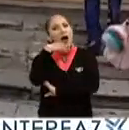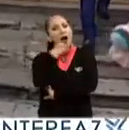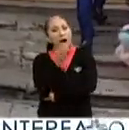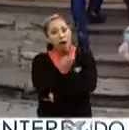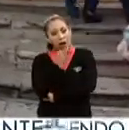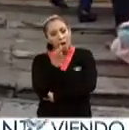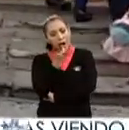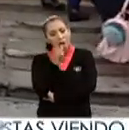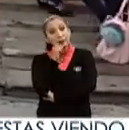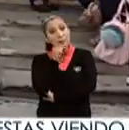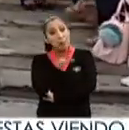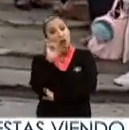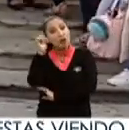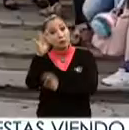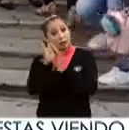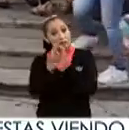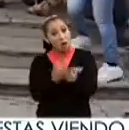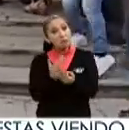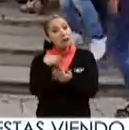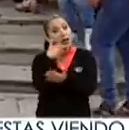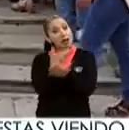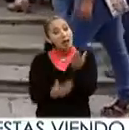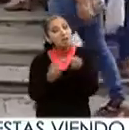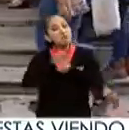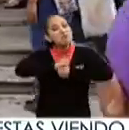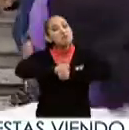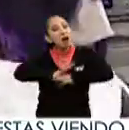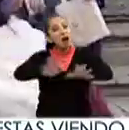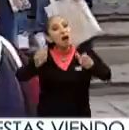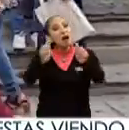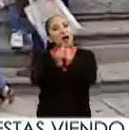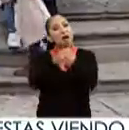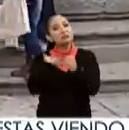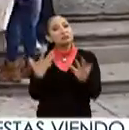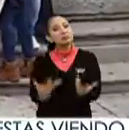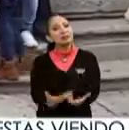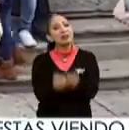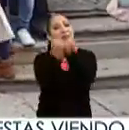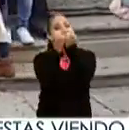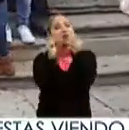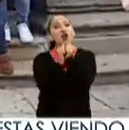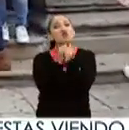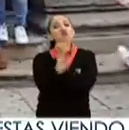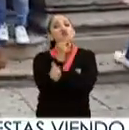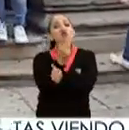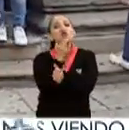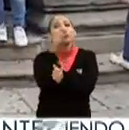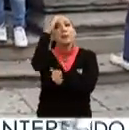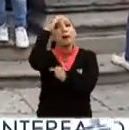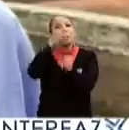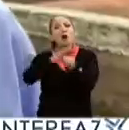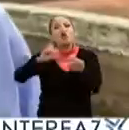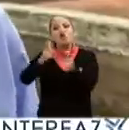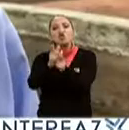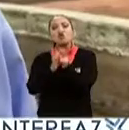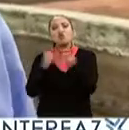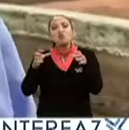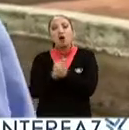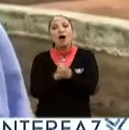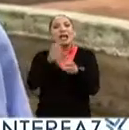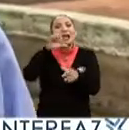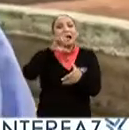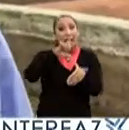la oralidad también es otra forma de registro que tiene que ver con la recuperación y con el uso de la memoria colectiva, y de